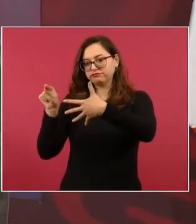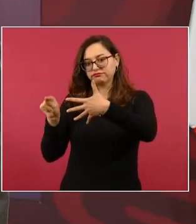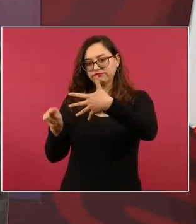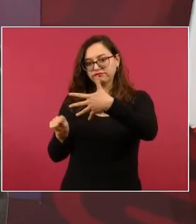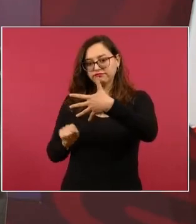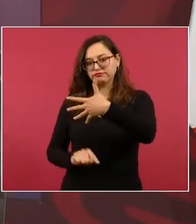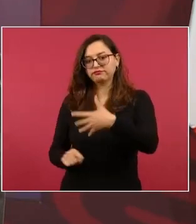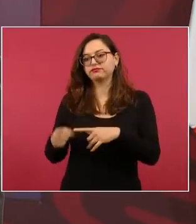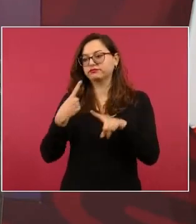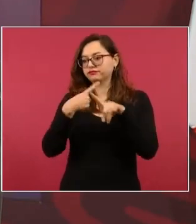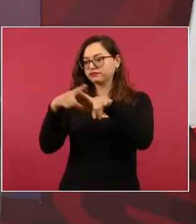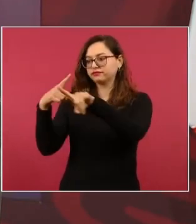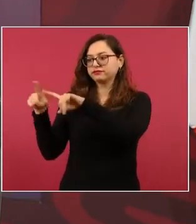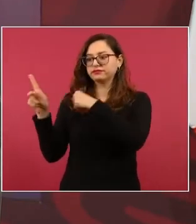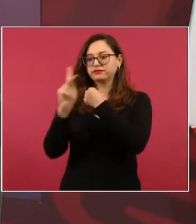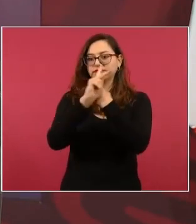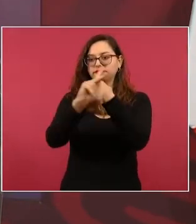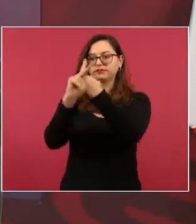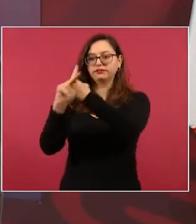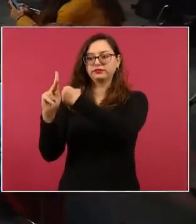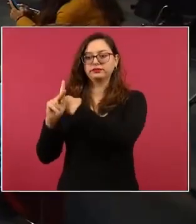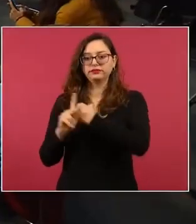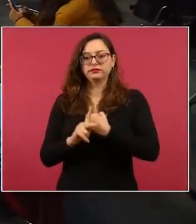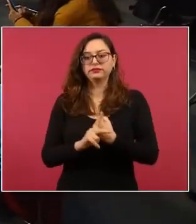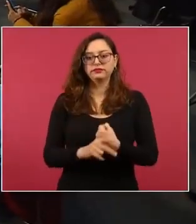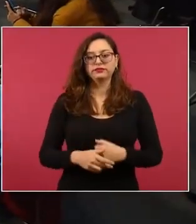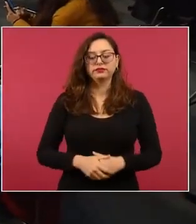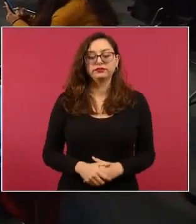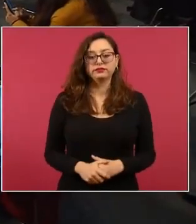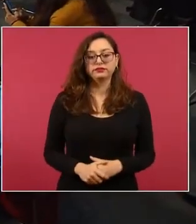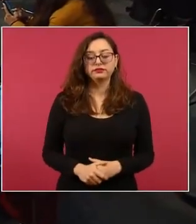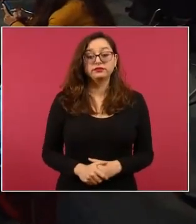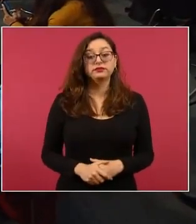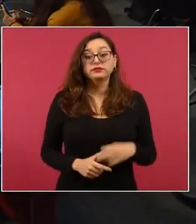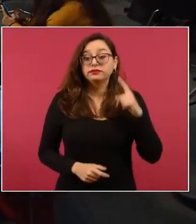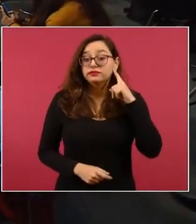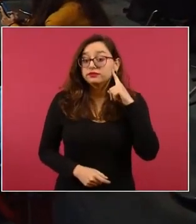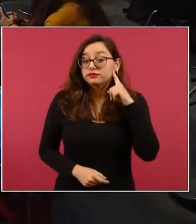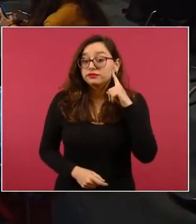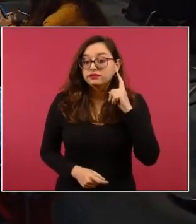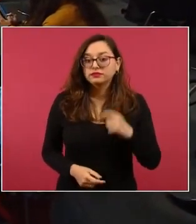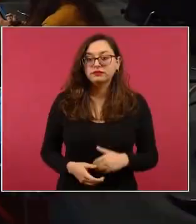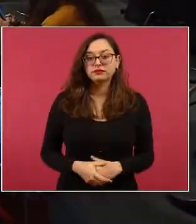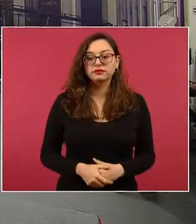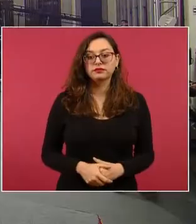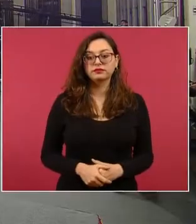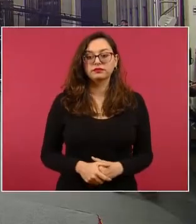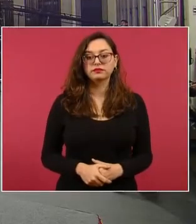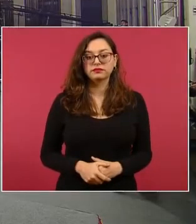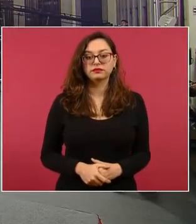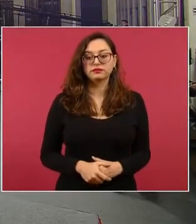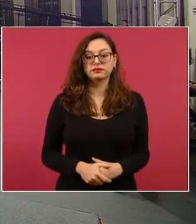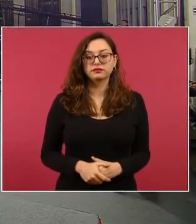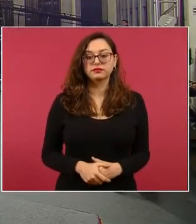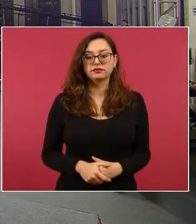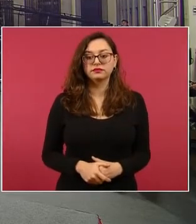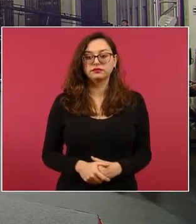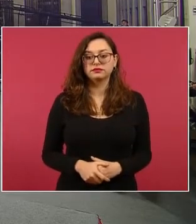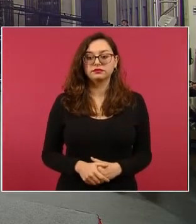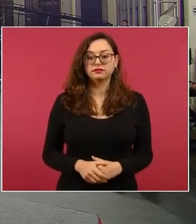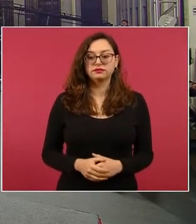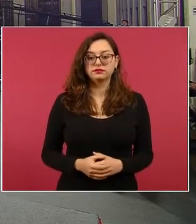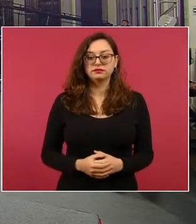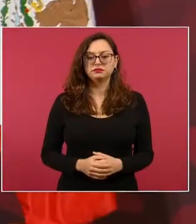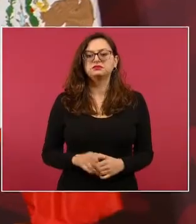varios países. Entonces Lula podría venir antes. ¿Mande? Entonces el presidente Lula podría venir antes. No, yo creo que